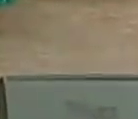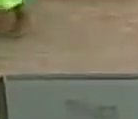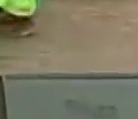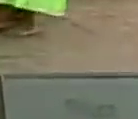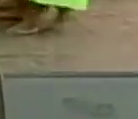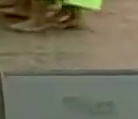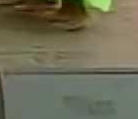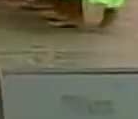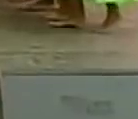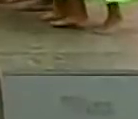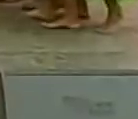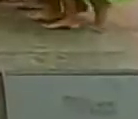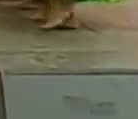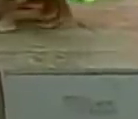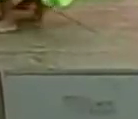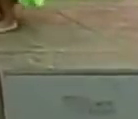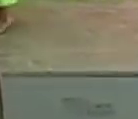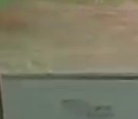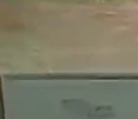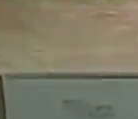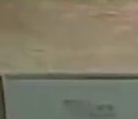anco, coye danola.